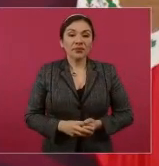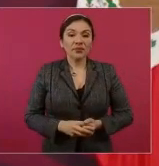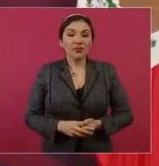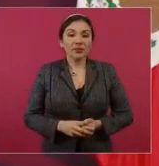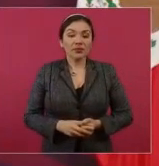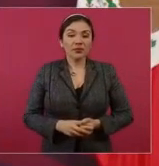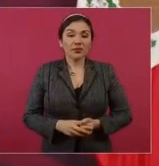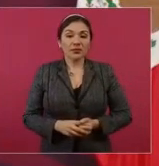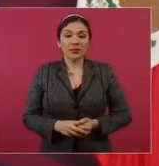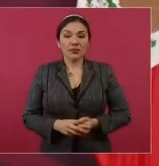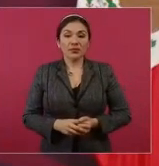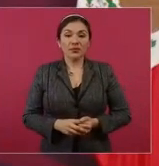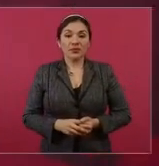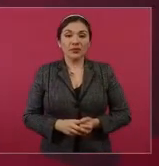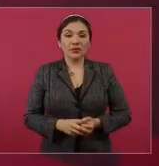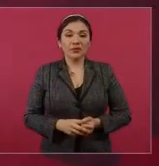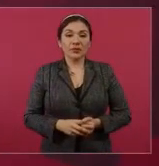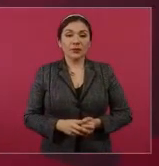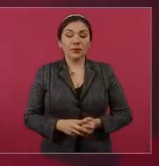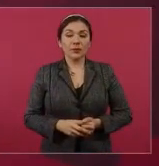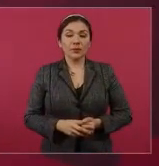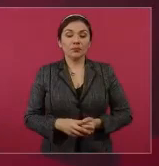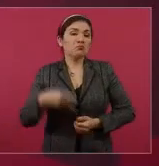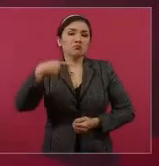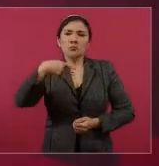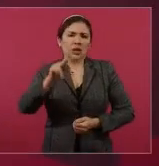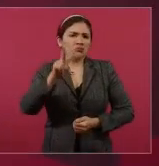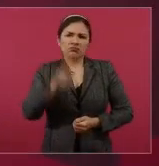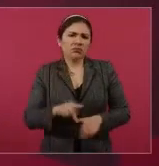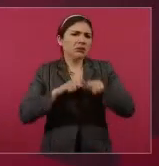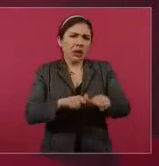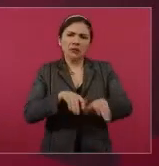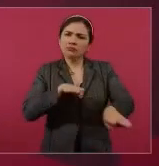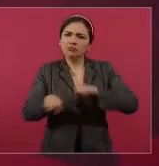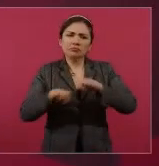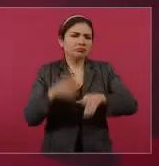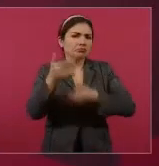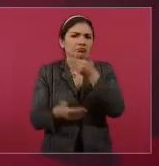Pero vamos a seguir adelante.